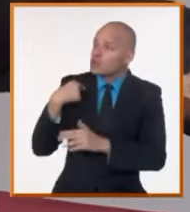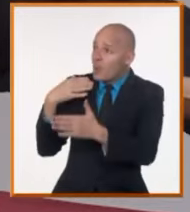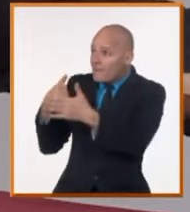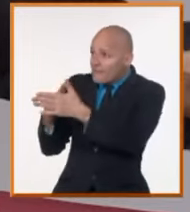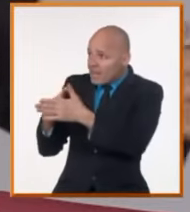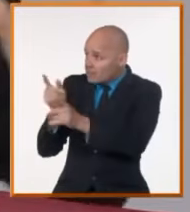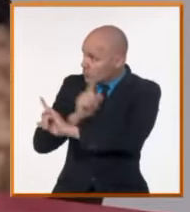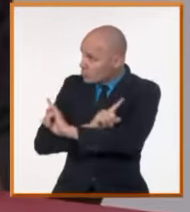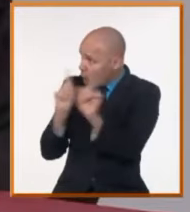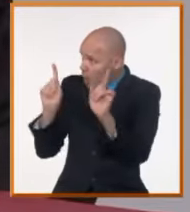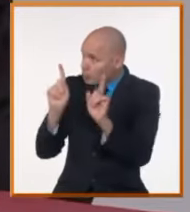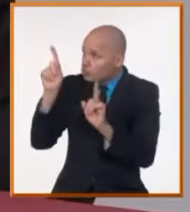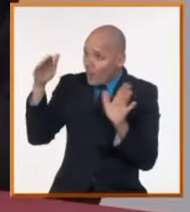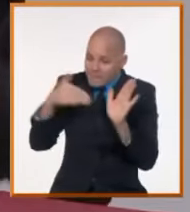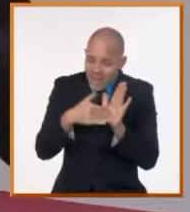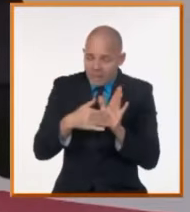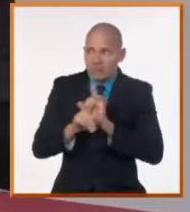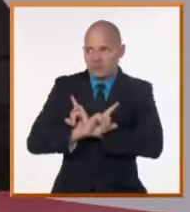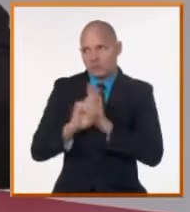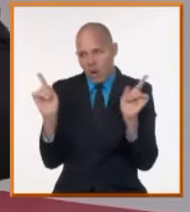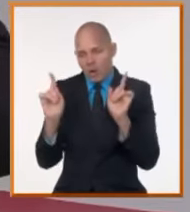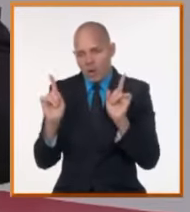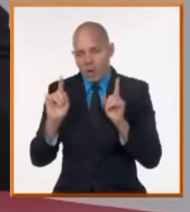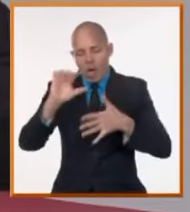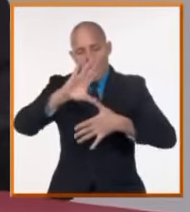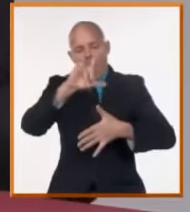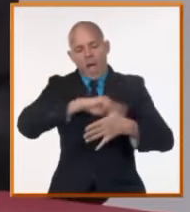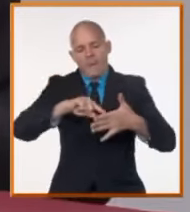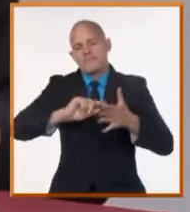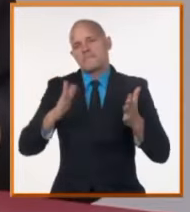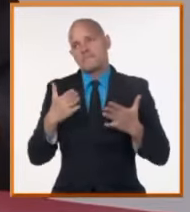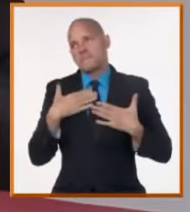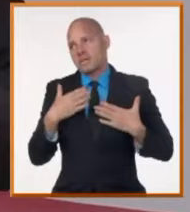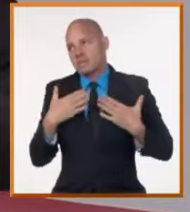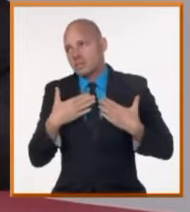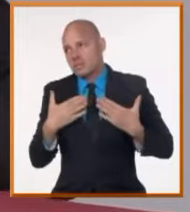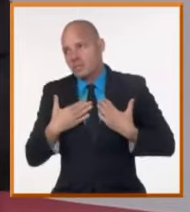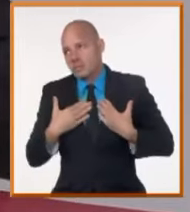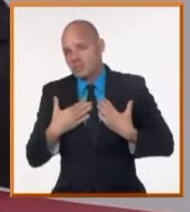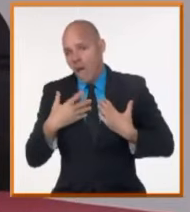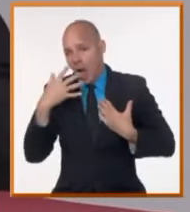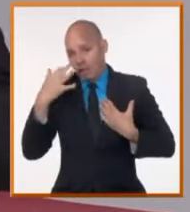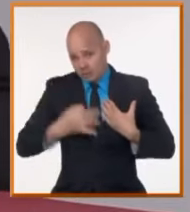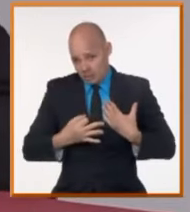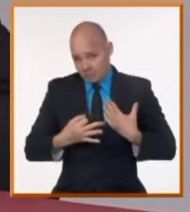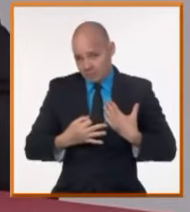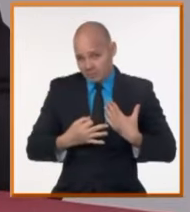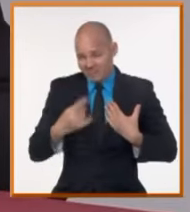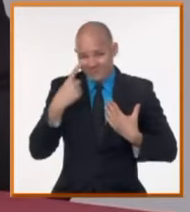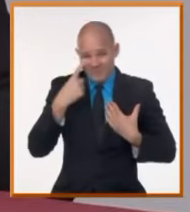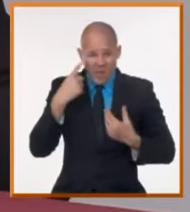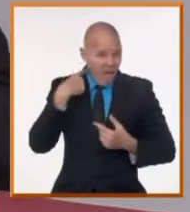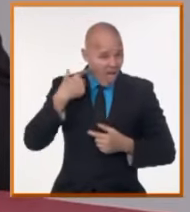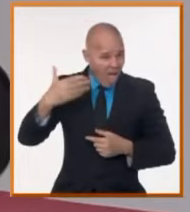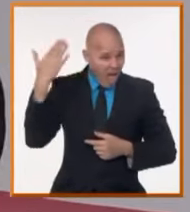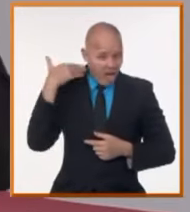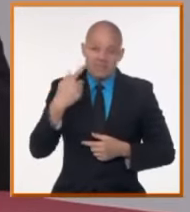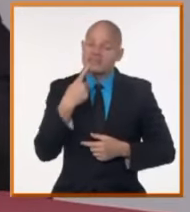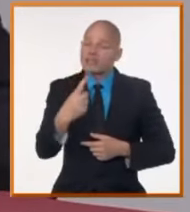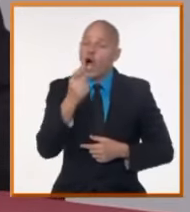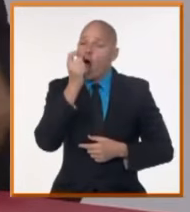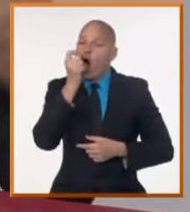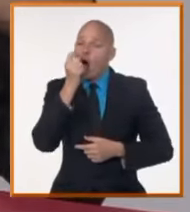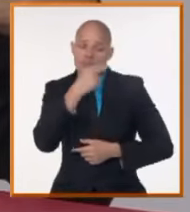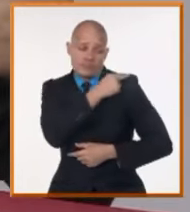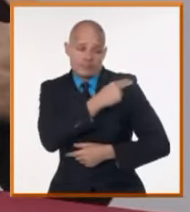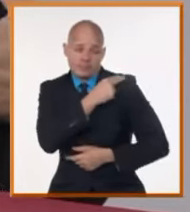la doctrina Monroe, que en aquel instante fue la definición de la política exterior de la administración Monroe, pero con el